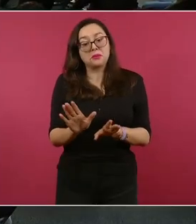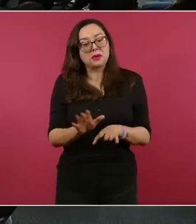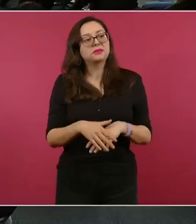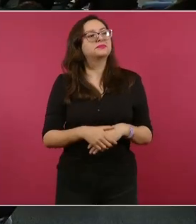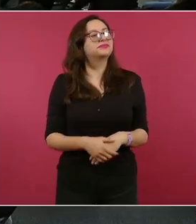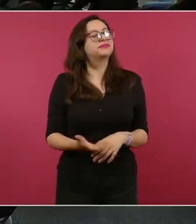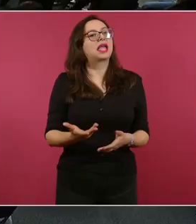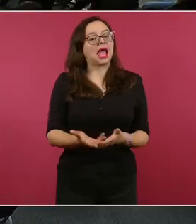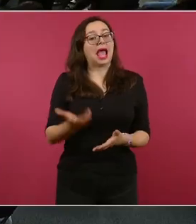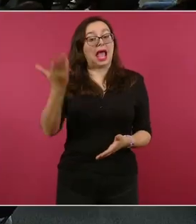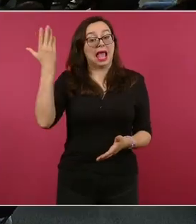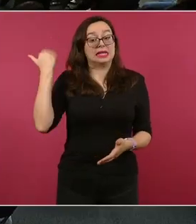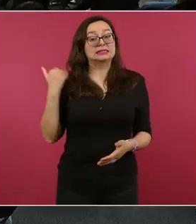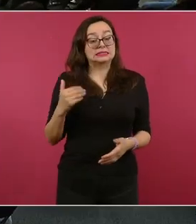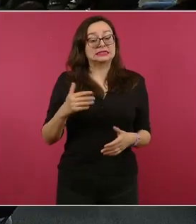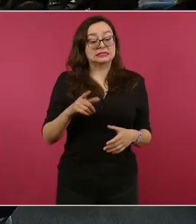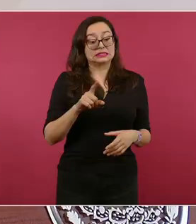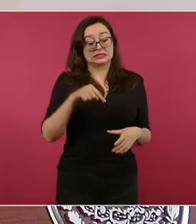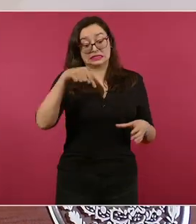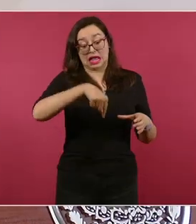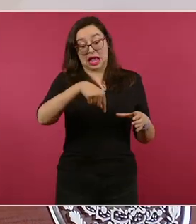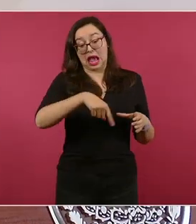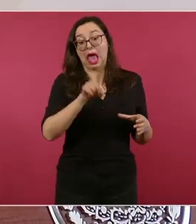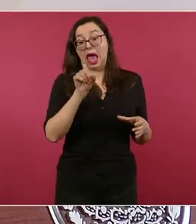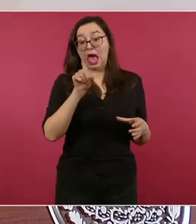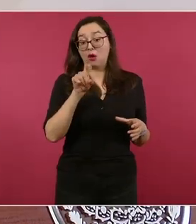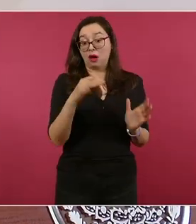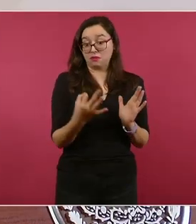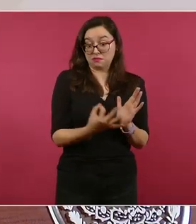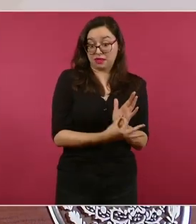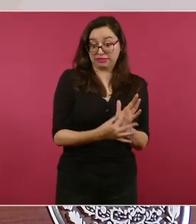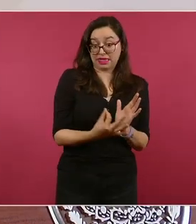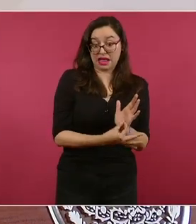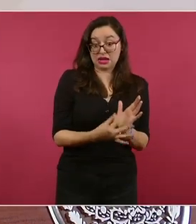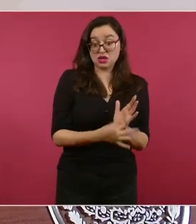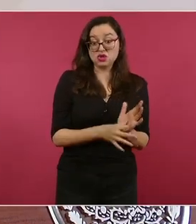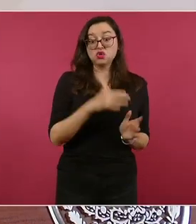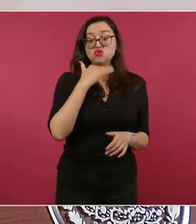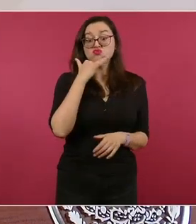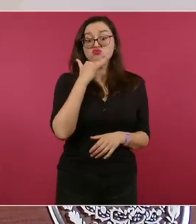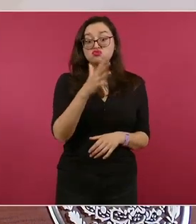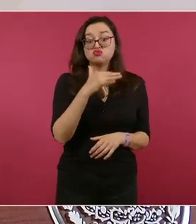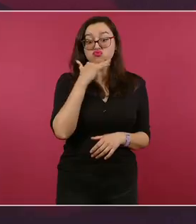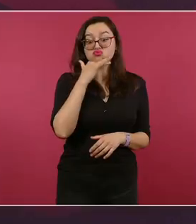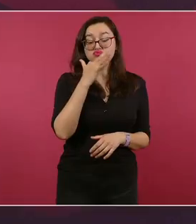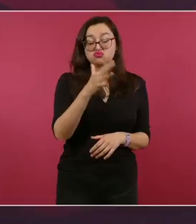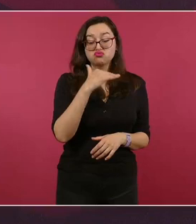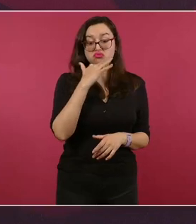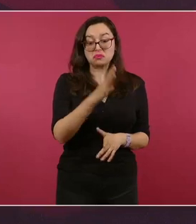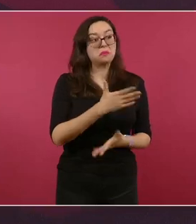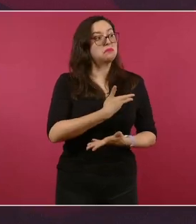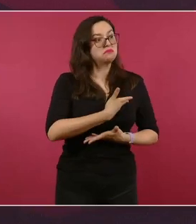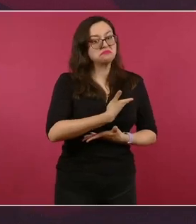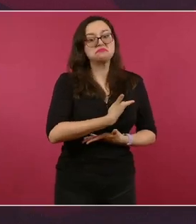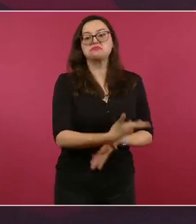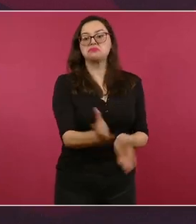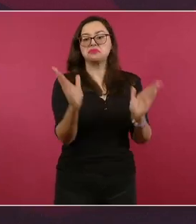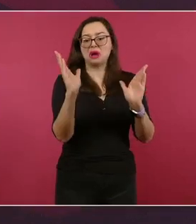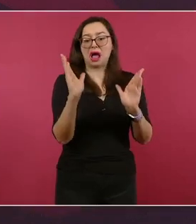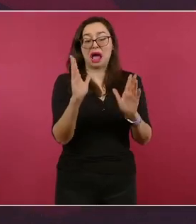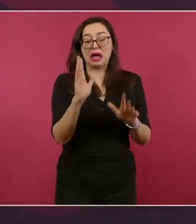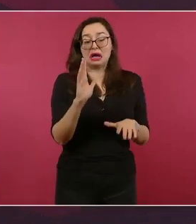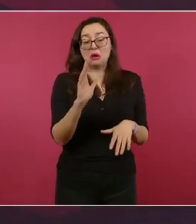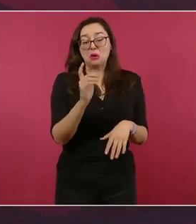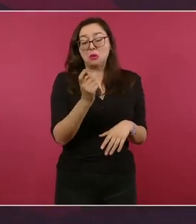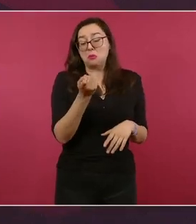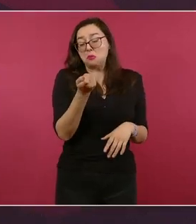durante muchísimo tiempo lo que hicieron fue instalar, en algunos casos, plantas